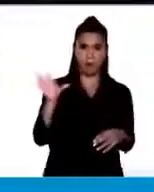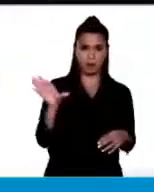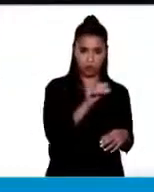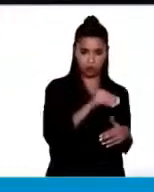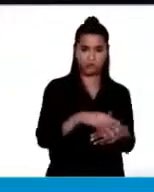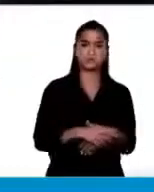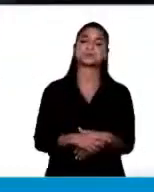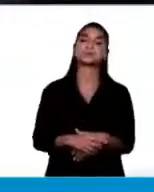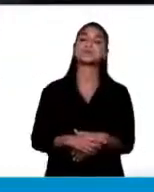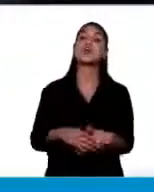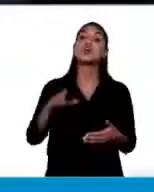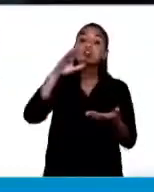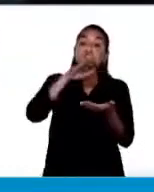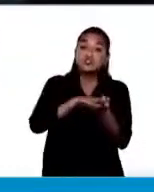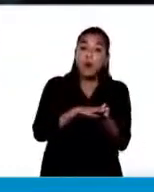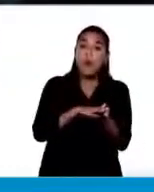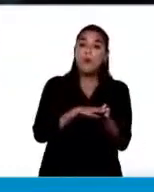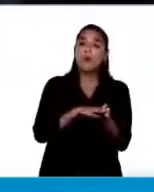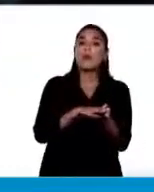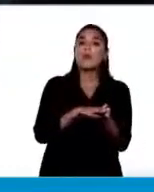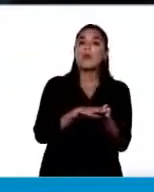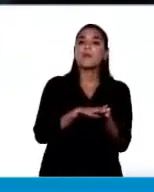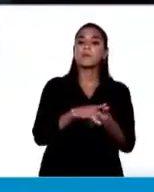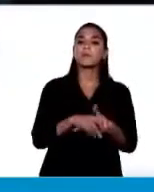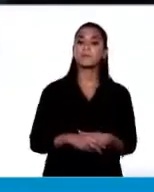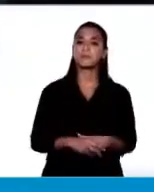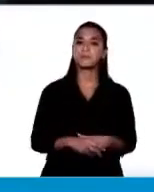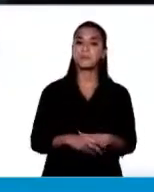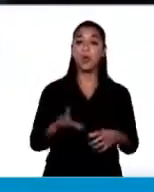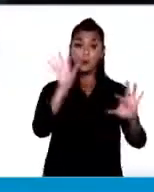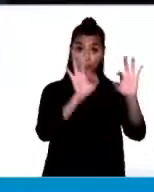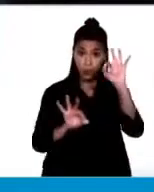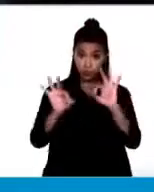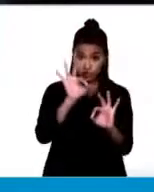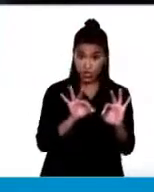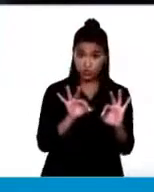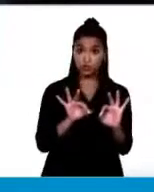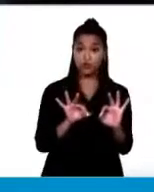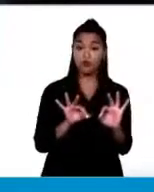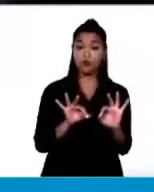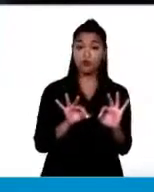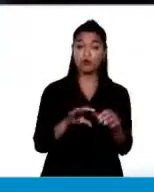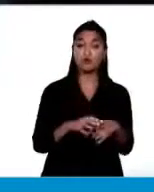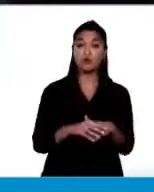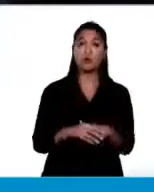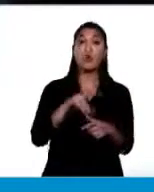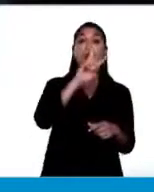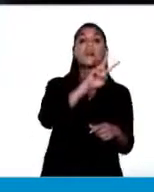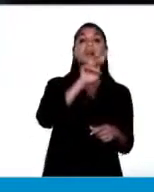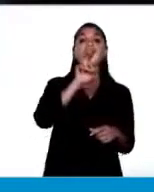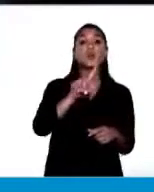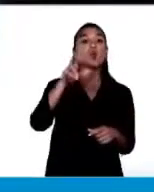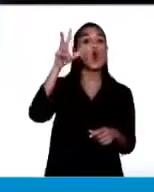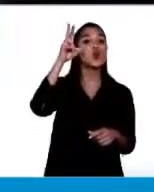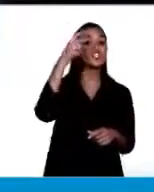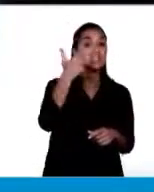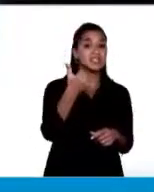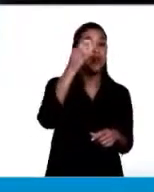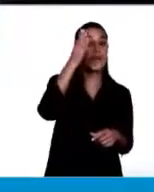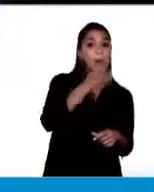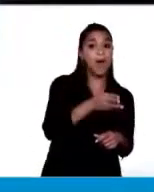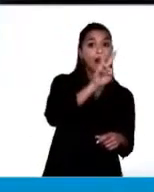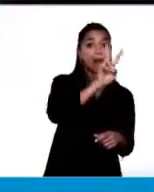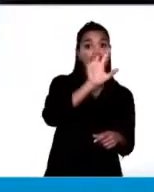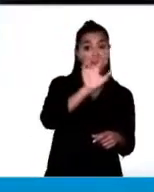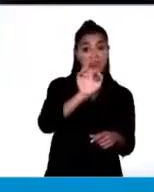con respecto al proyecto 21 86 20